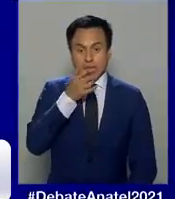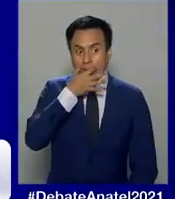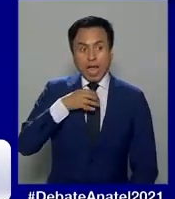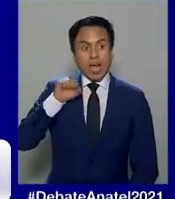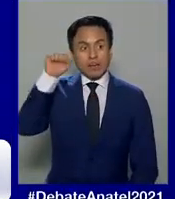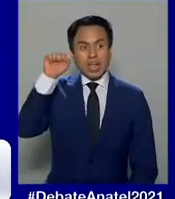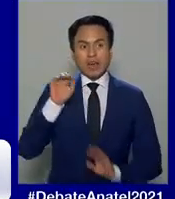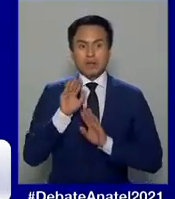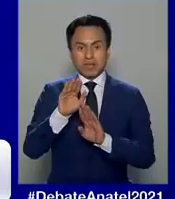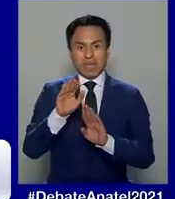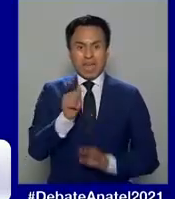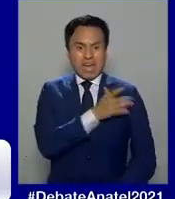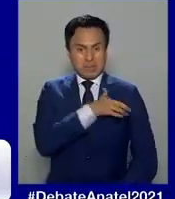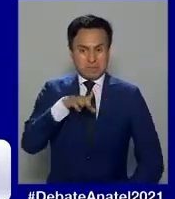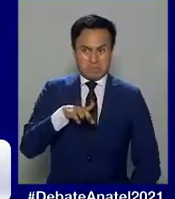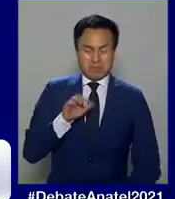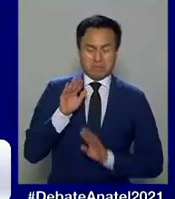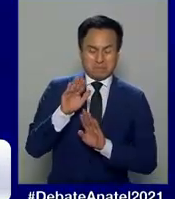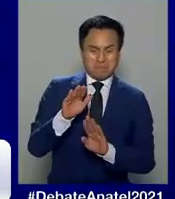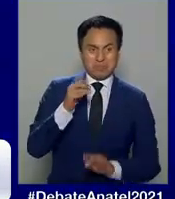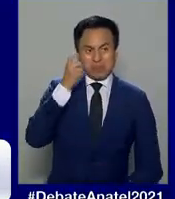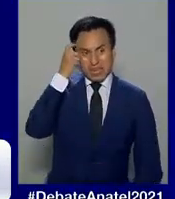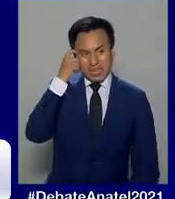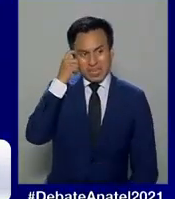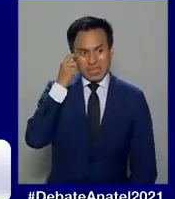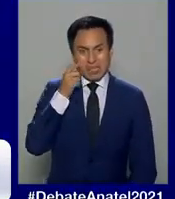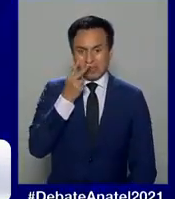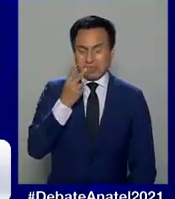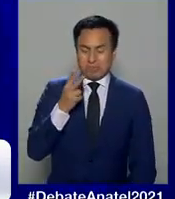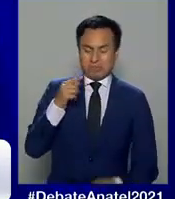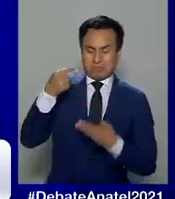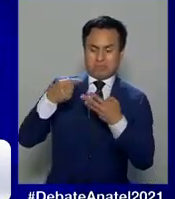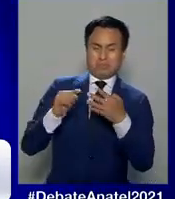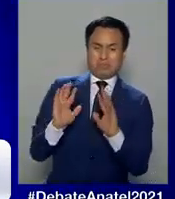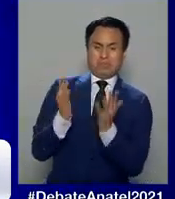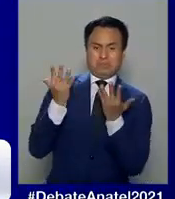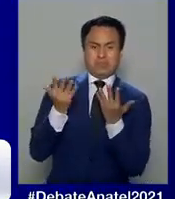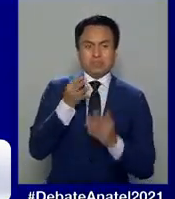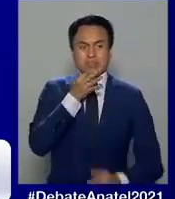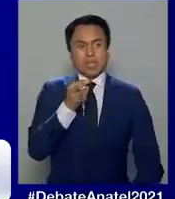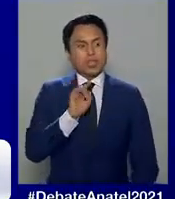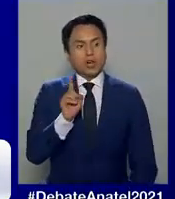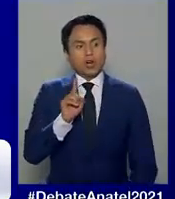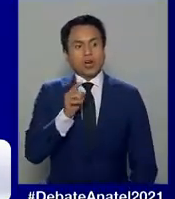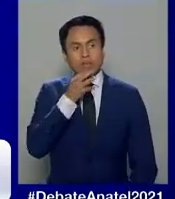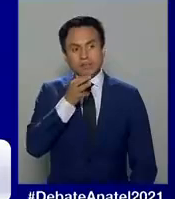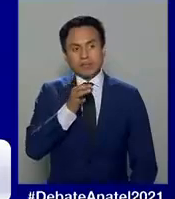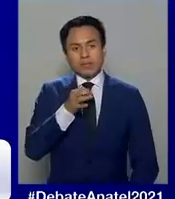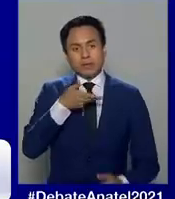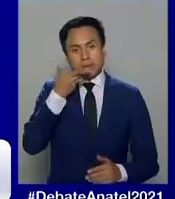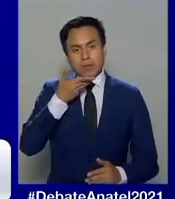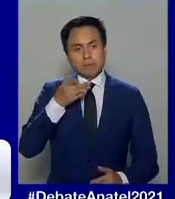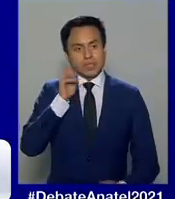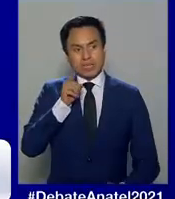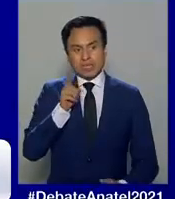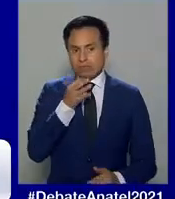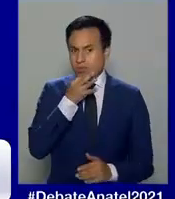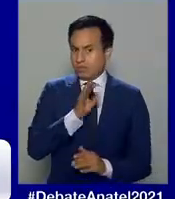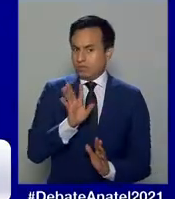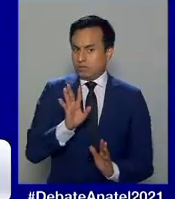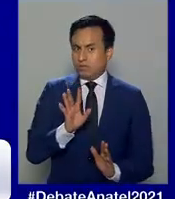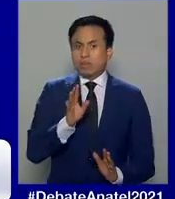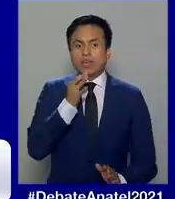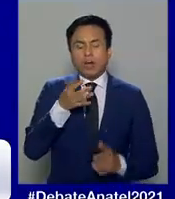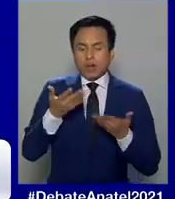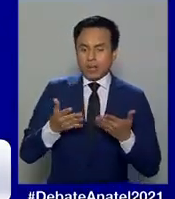sea partidario de la AFP. ¿Ah? Yo creí que lo había visto todo. No he dicho eso. Empezó de nuevo el festival de mentiras, porque eso no lo he dicho. Hoy día